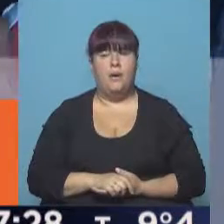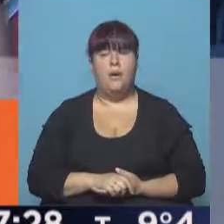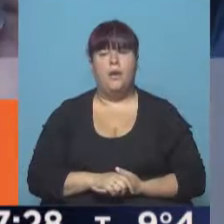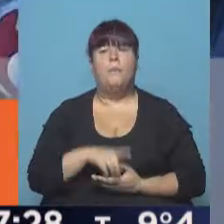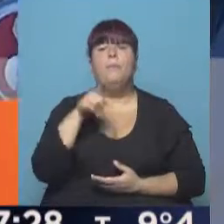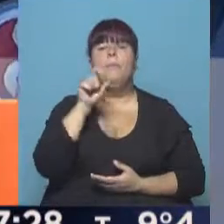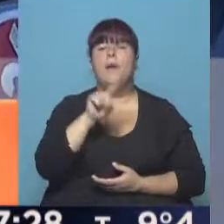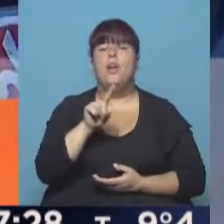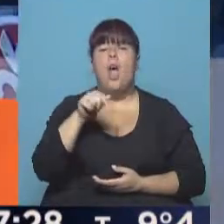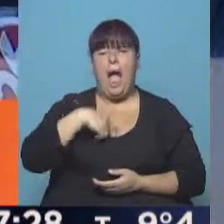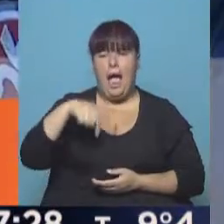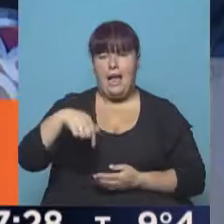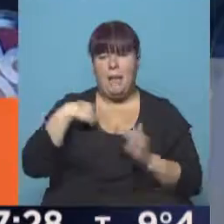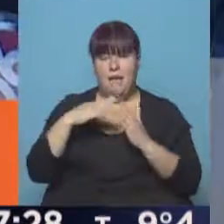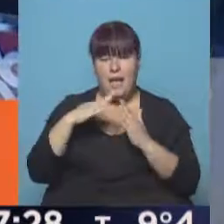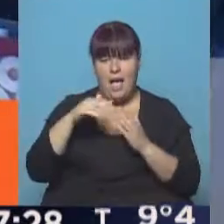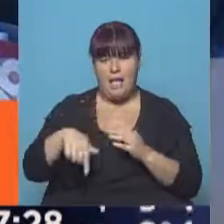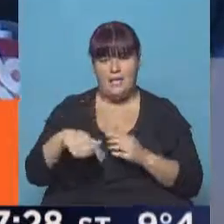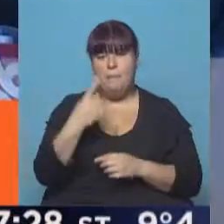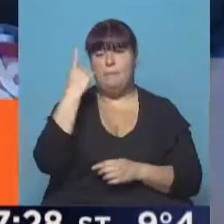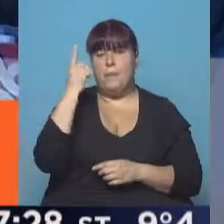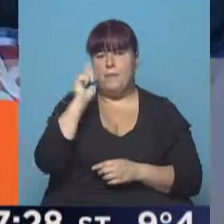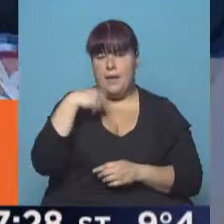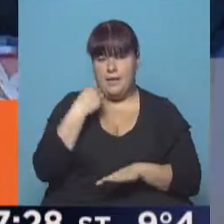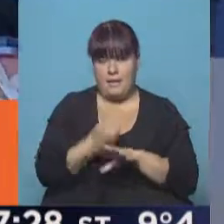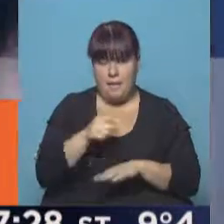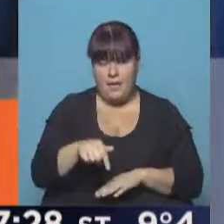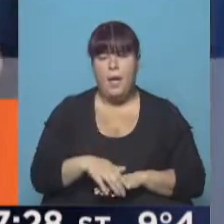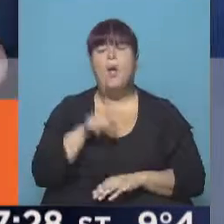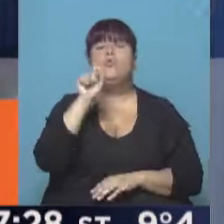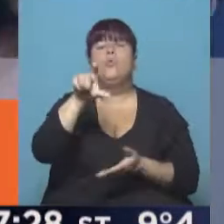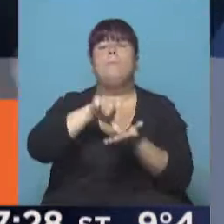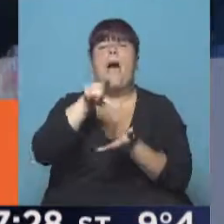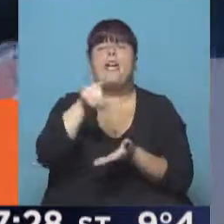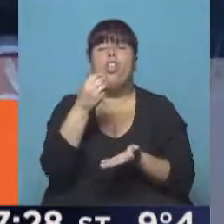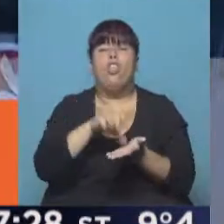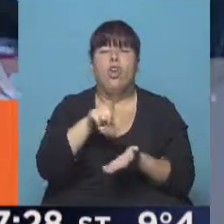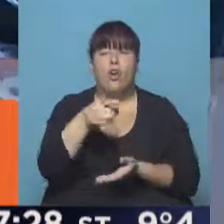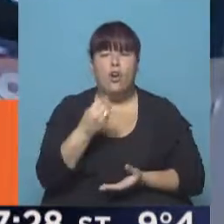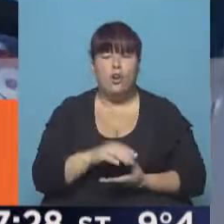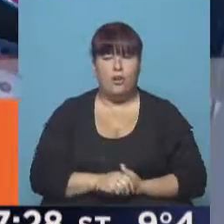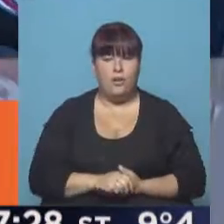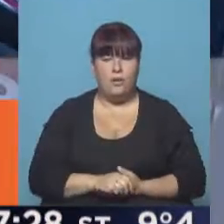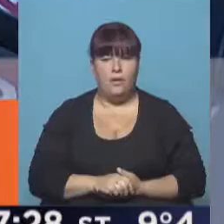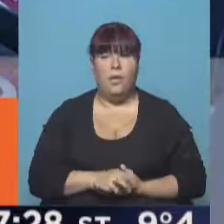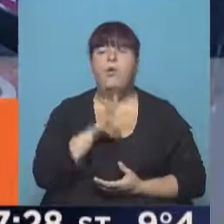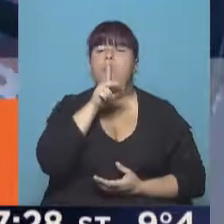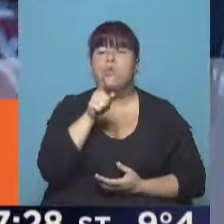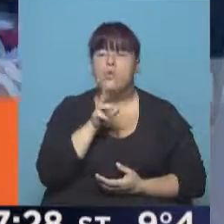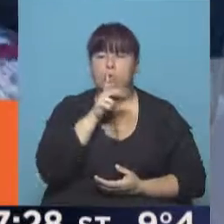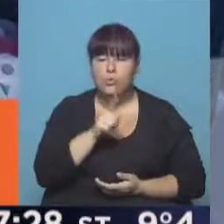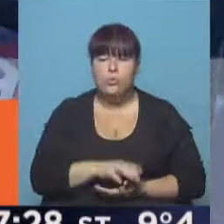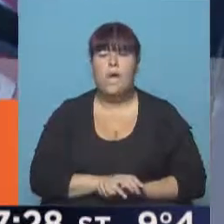No, aquí de casa. Acá, primera mesa acá. ¿De dónde viene? ¿Cuál es su país? ¿De qué país viene?